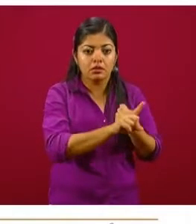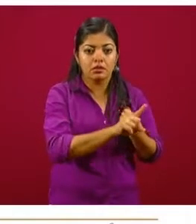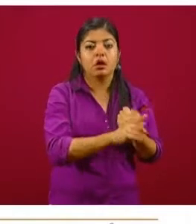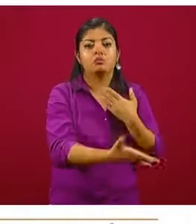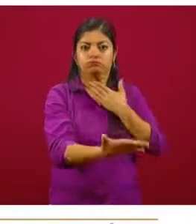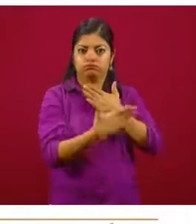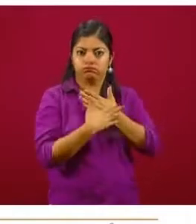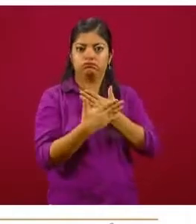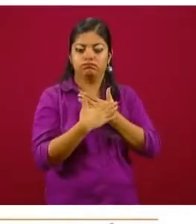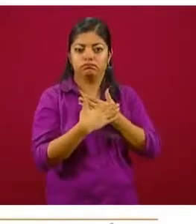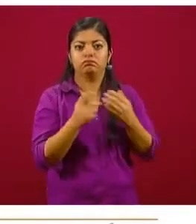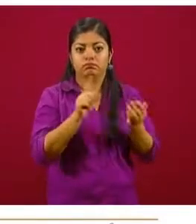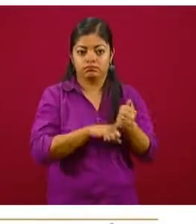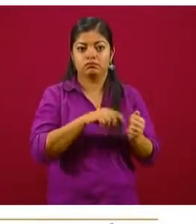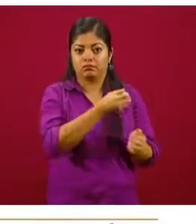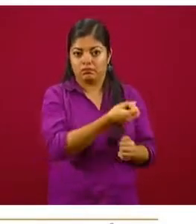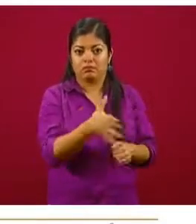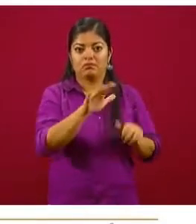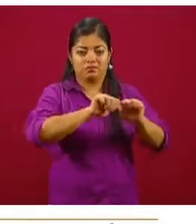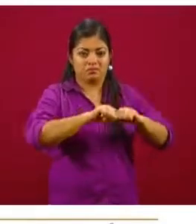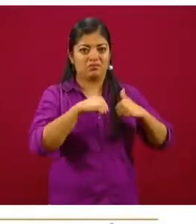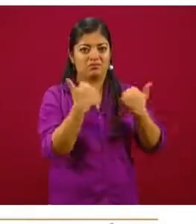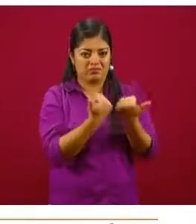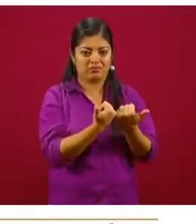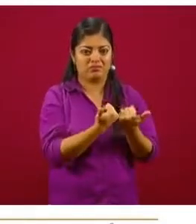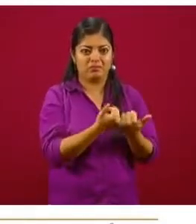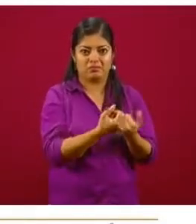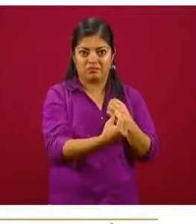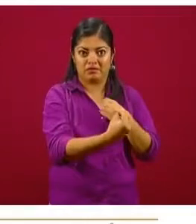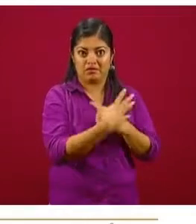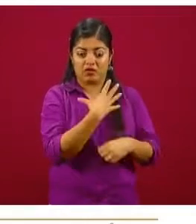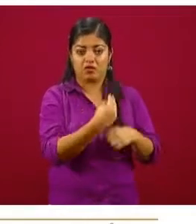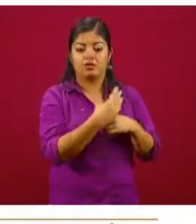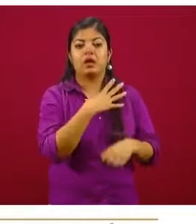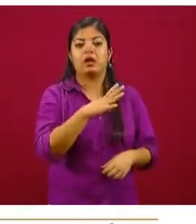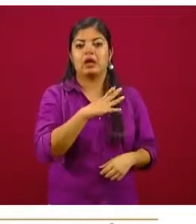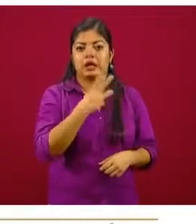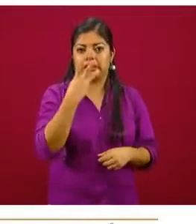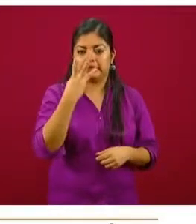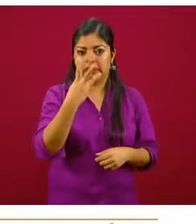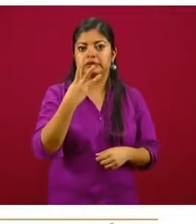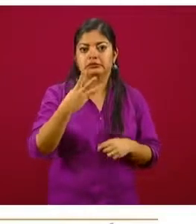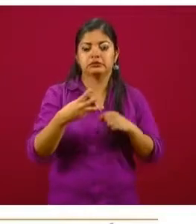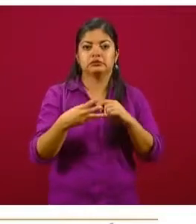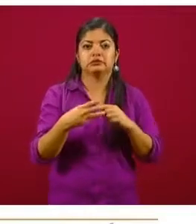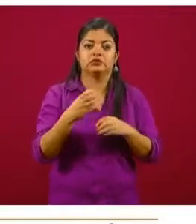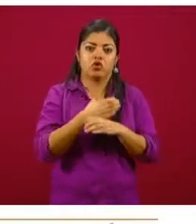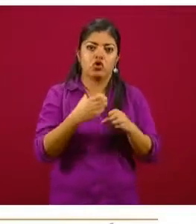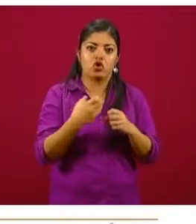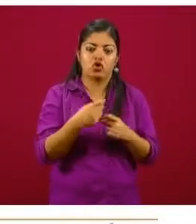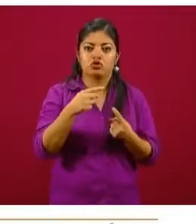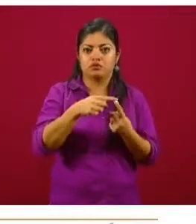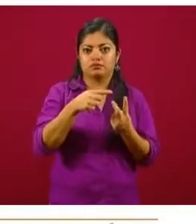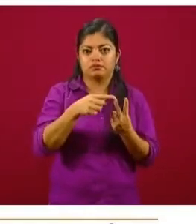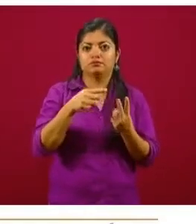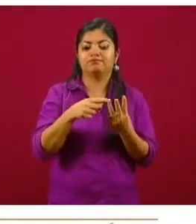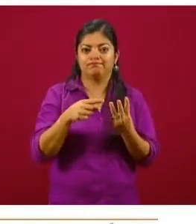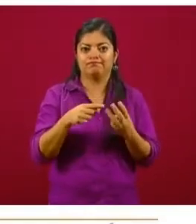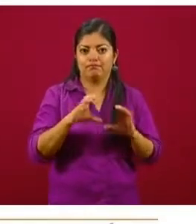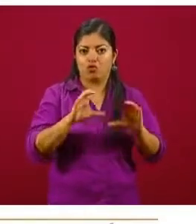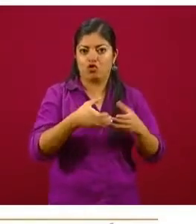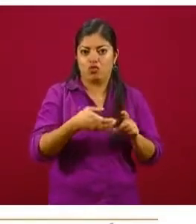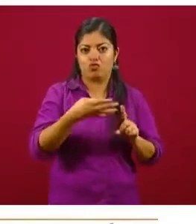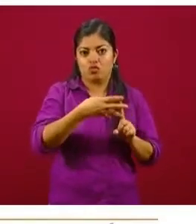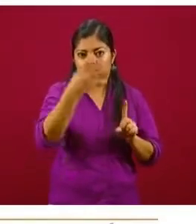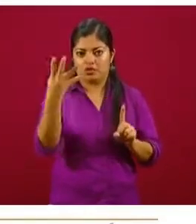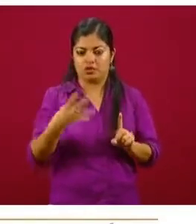la información que dan las organizaciones de la sociedad civil que nos comparten, son 3 situaciones que están viviendo las personas de la comunidad de la diversidad sexual. Por